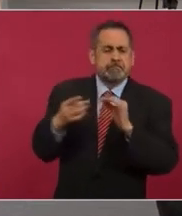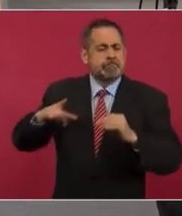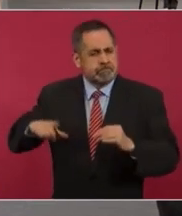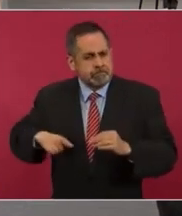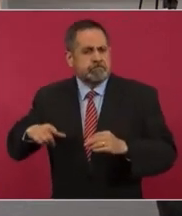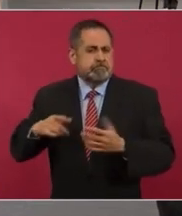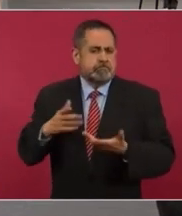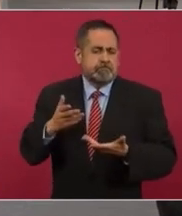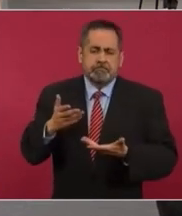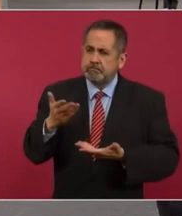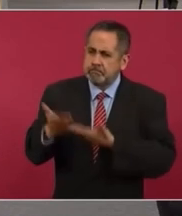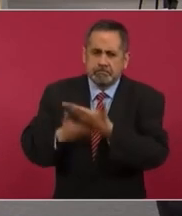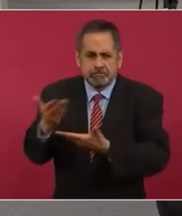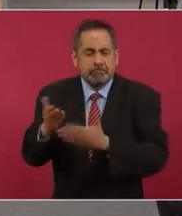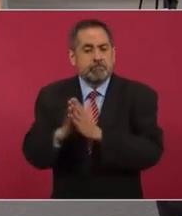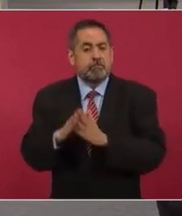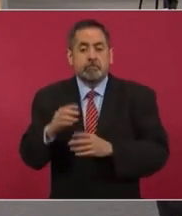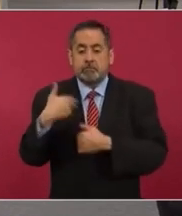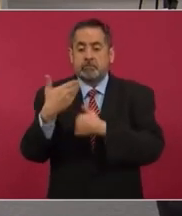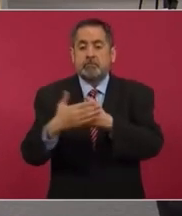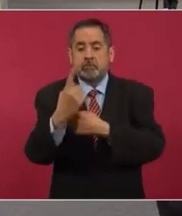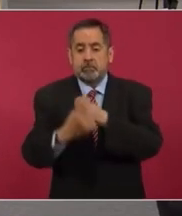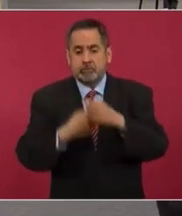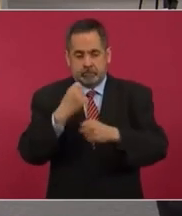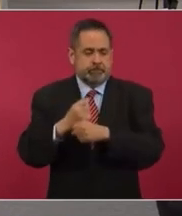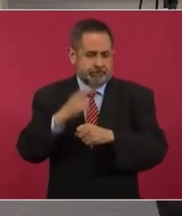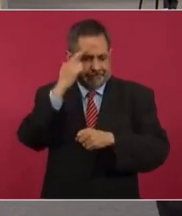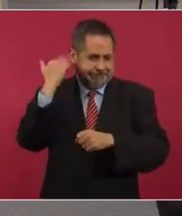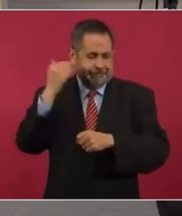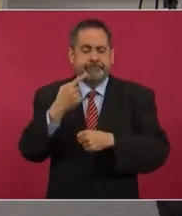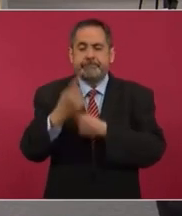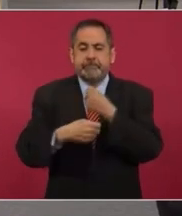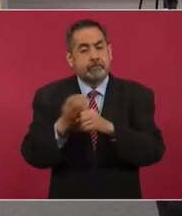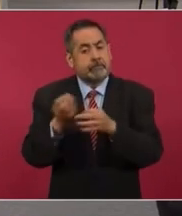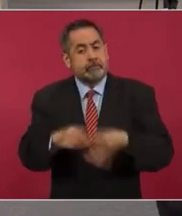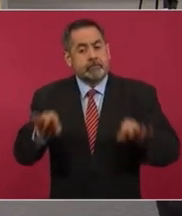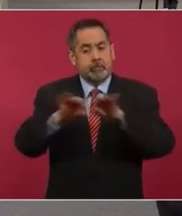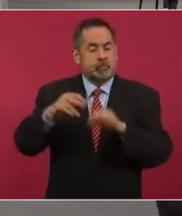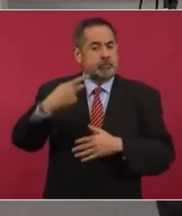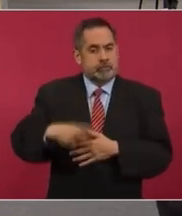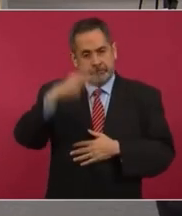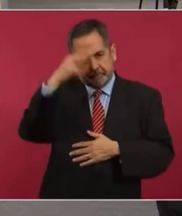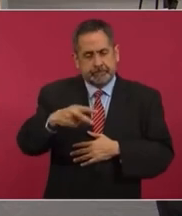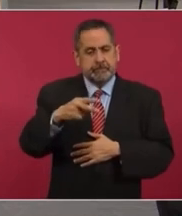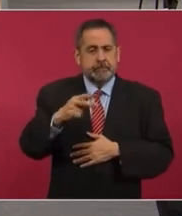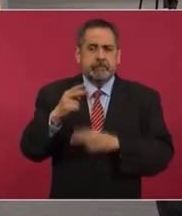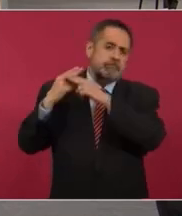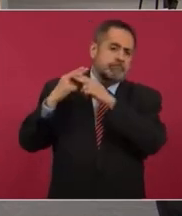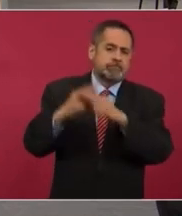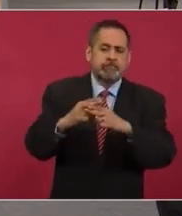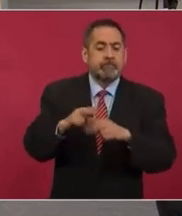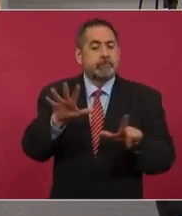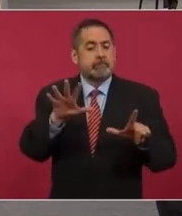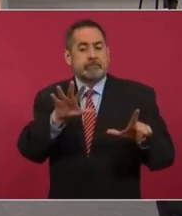gobiernos, le comparto que el año próximo será muy significativo para nuestro país. Se conmemorarán